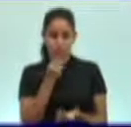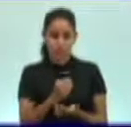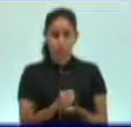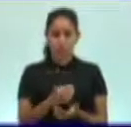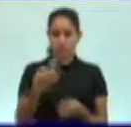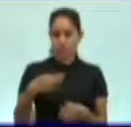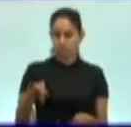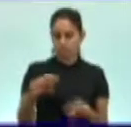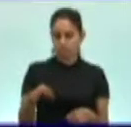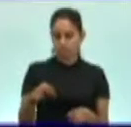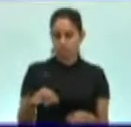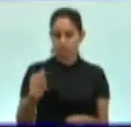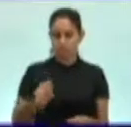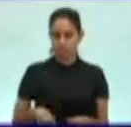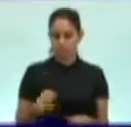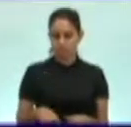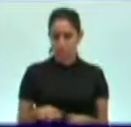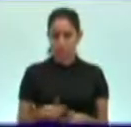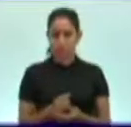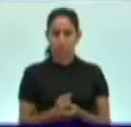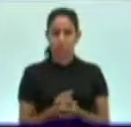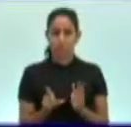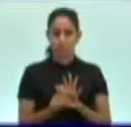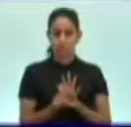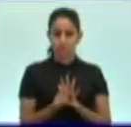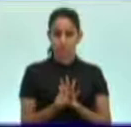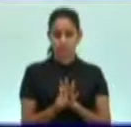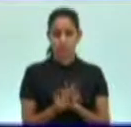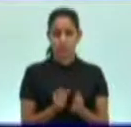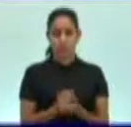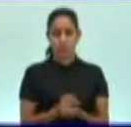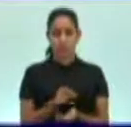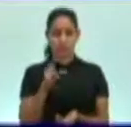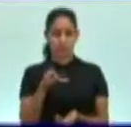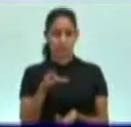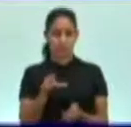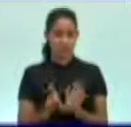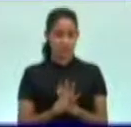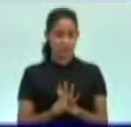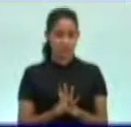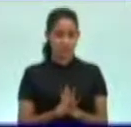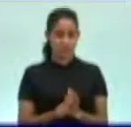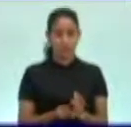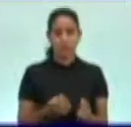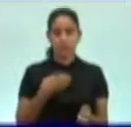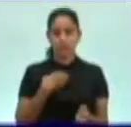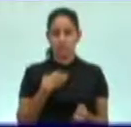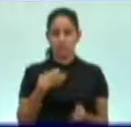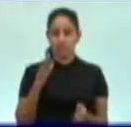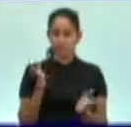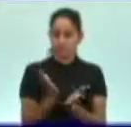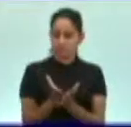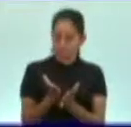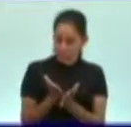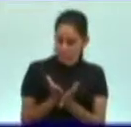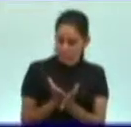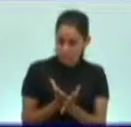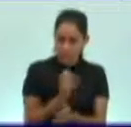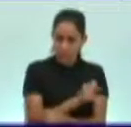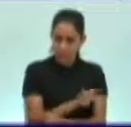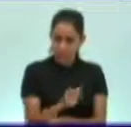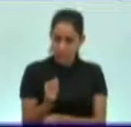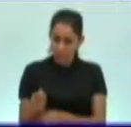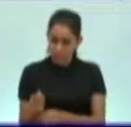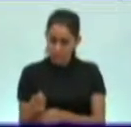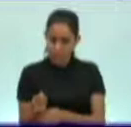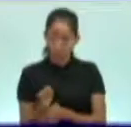que relaciona la ley de los símbolos y que este documento, a su vez, debe ser estudiado por todos